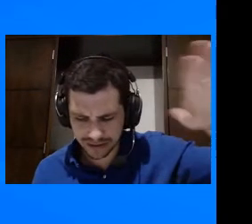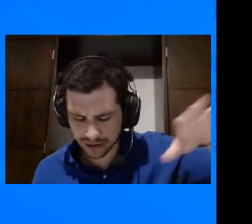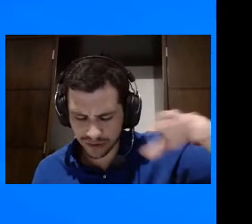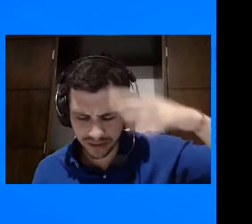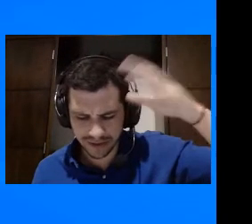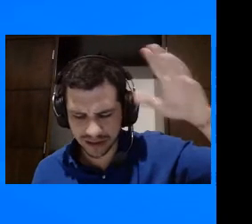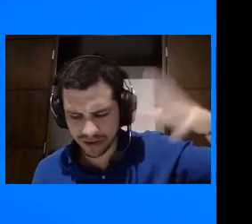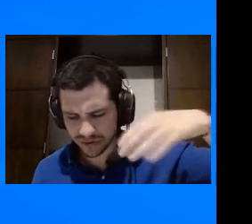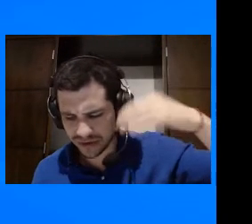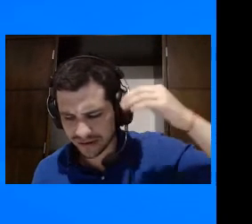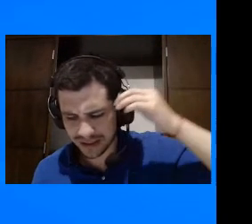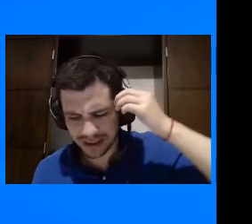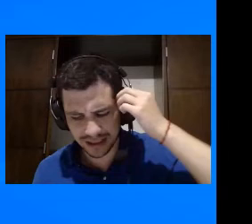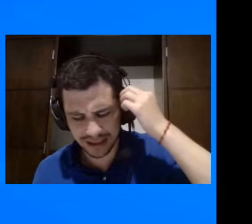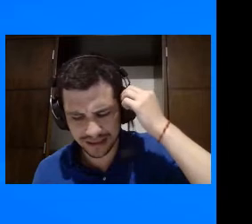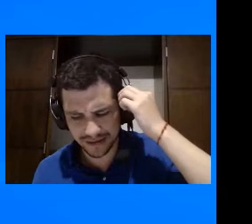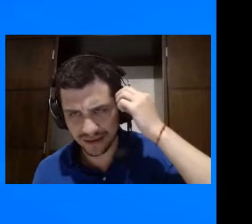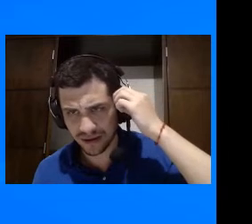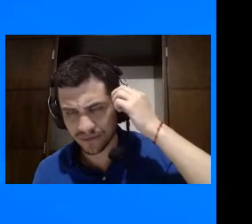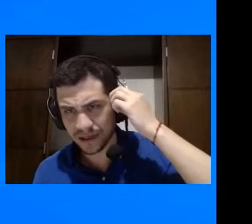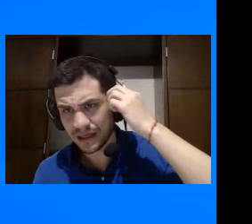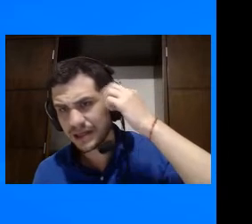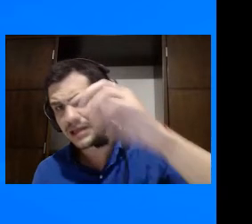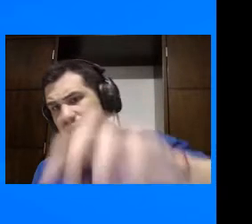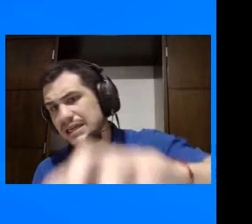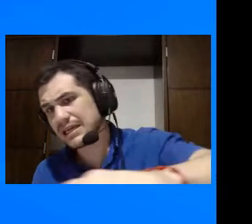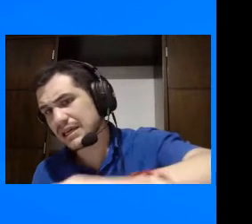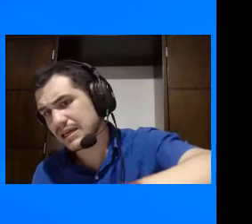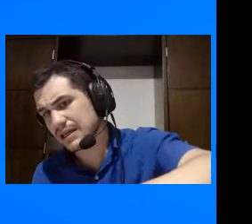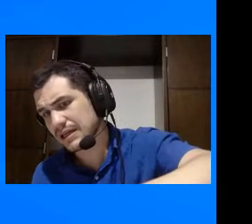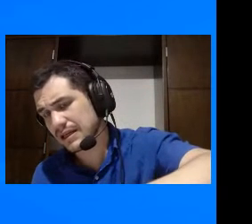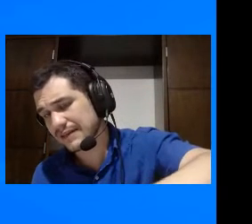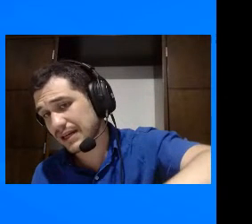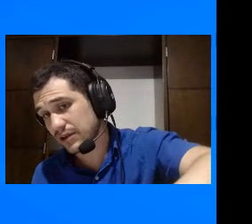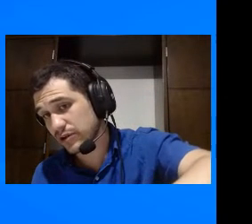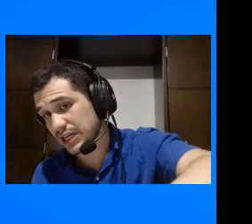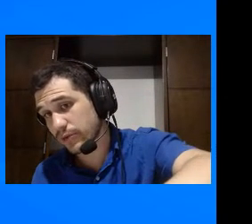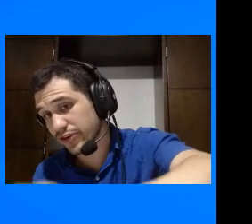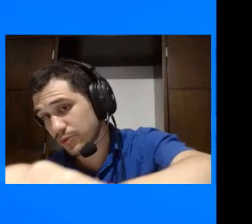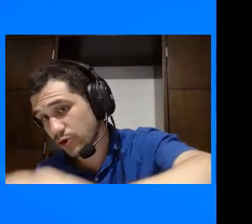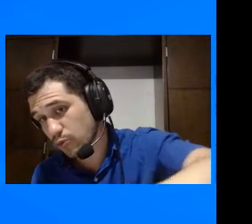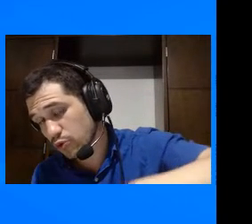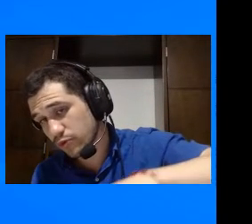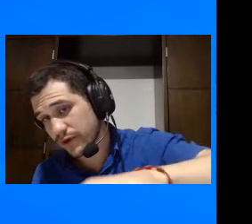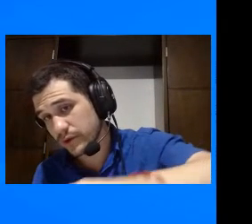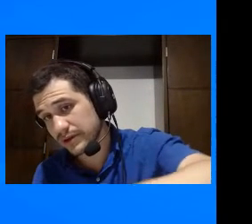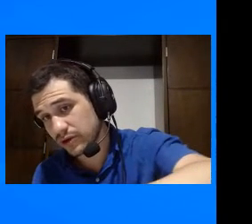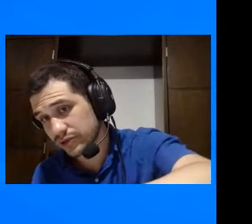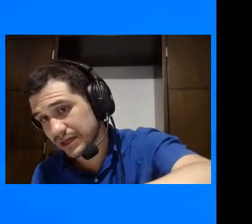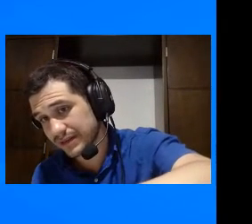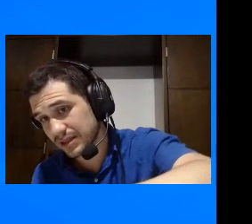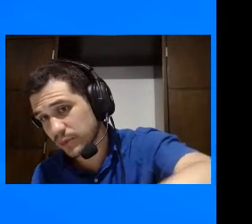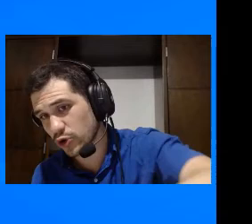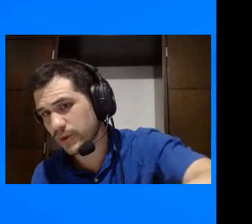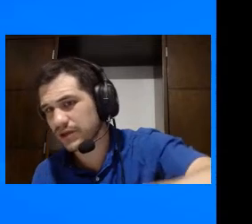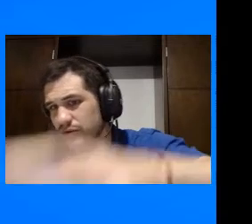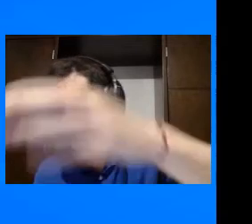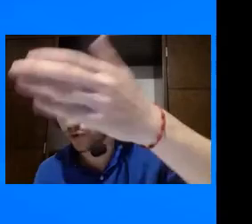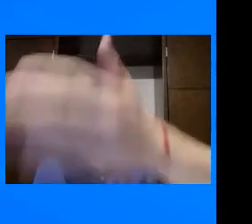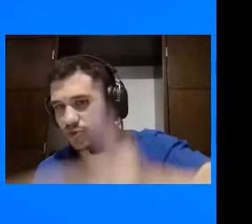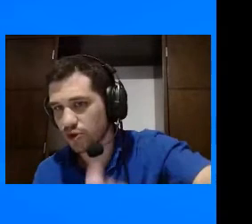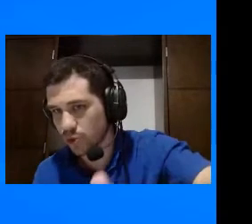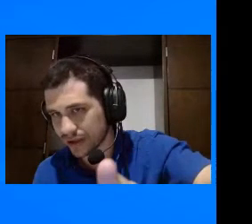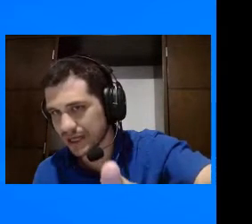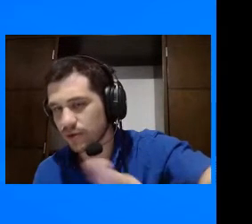los actuales departamentos de Risaralda, Caldas, Quindío, y en esta región, digamos, es muy común, muy frecuente encontrar este tipo de objetos